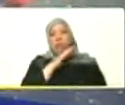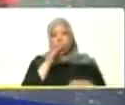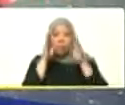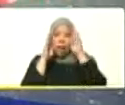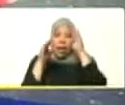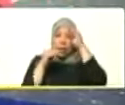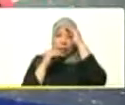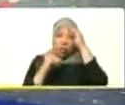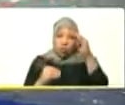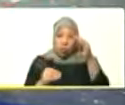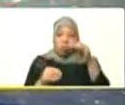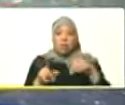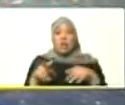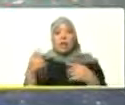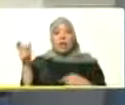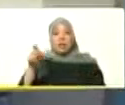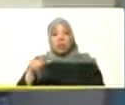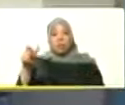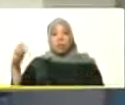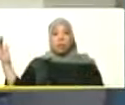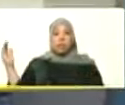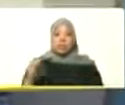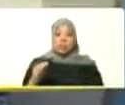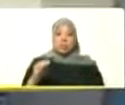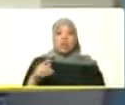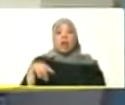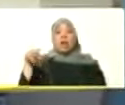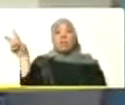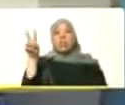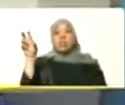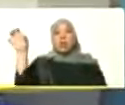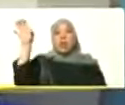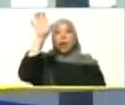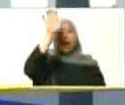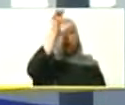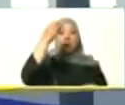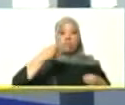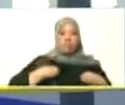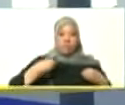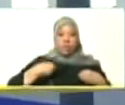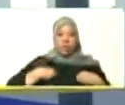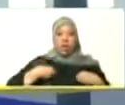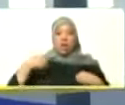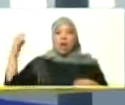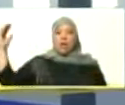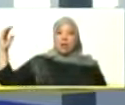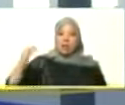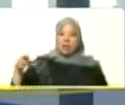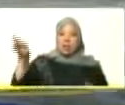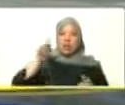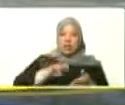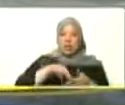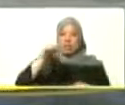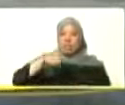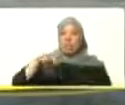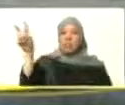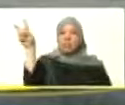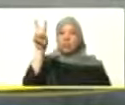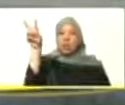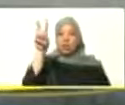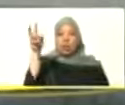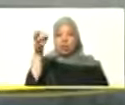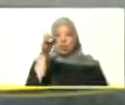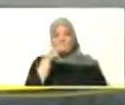COVID, a recibir los migrantes que se regresaron, presidente. Así que esta institución, además es bueno de ser un espacio centro